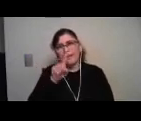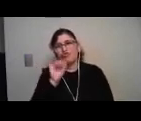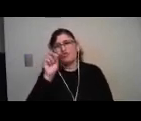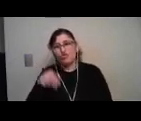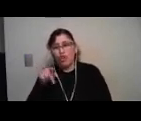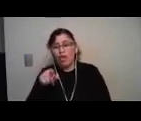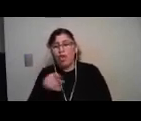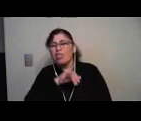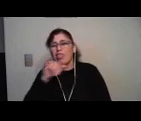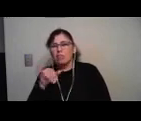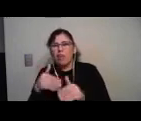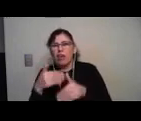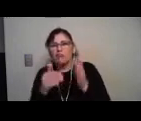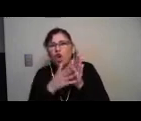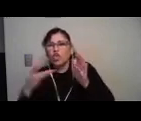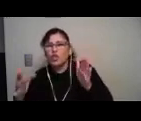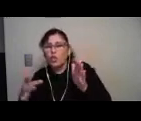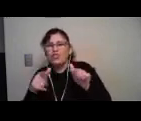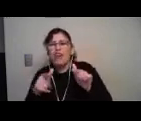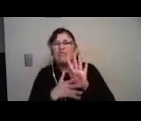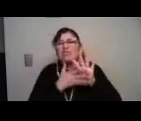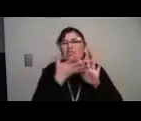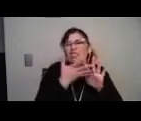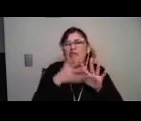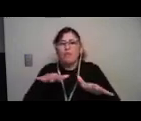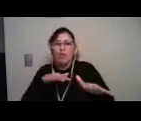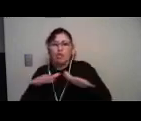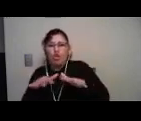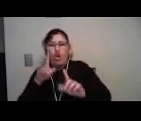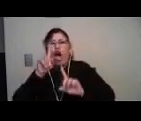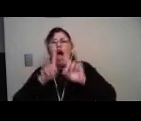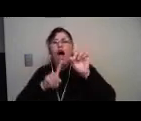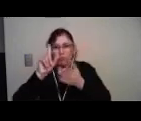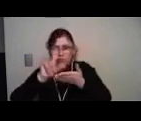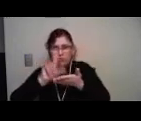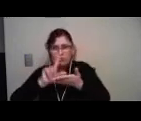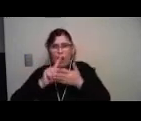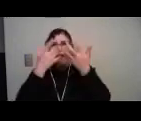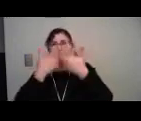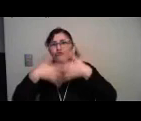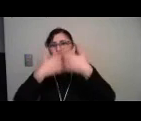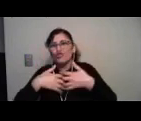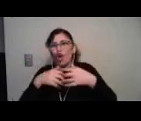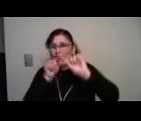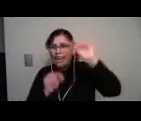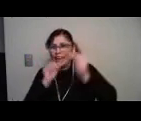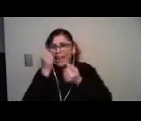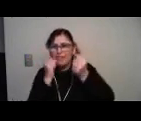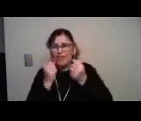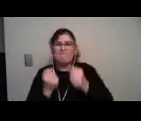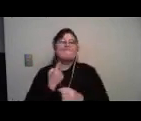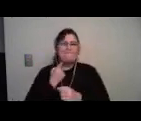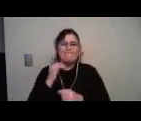una alteración de tipo sensitivo motora en alguna parte de la función del nervio ciático, ¿ya?